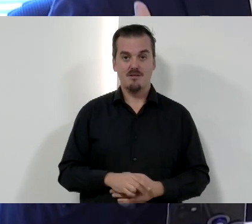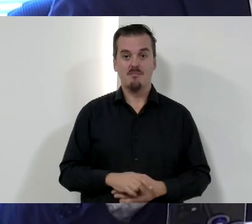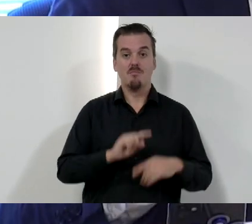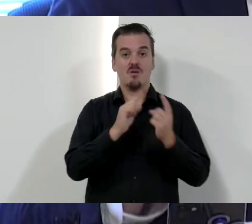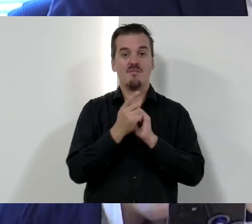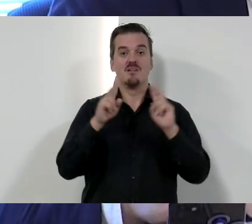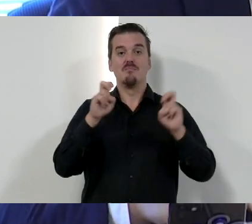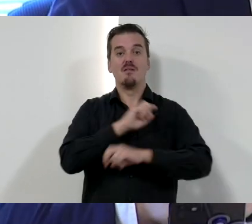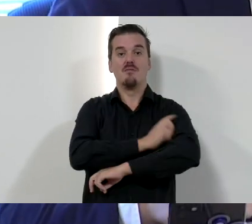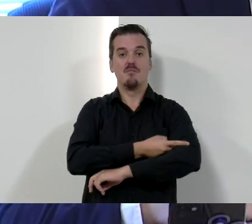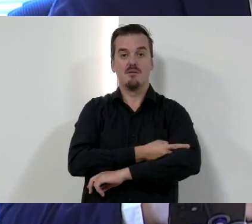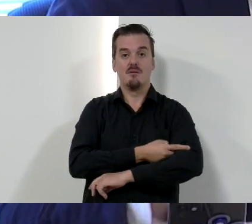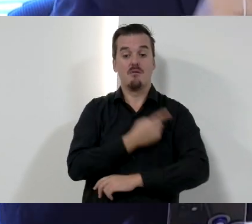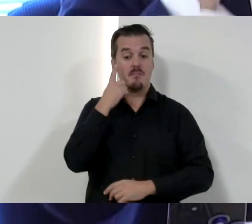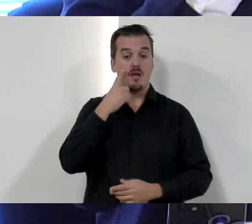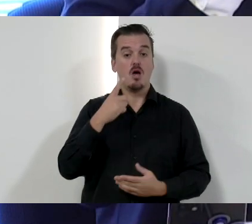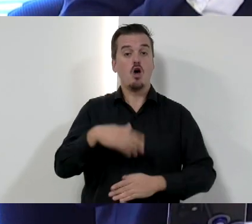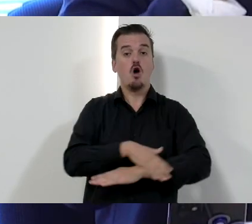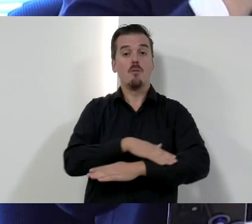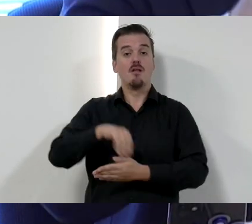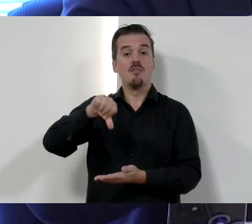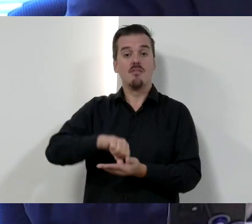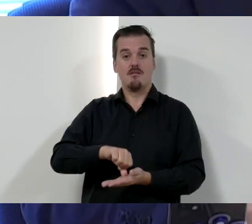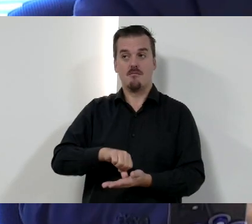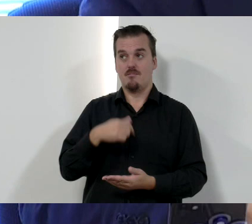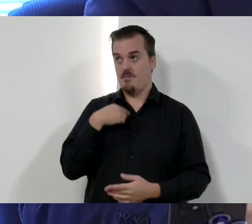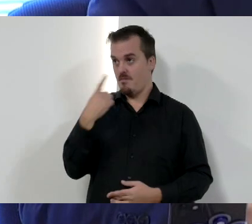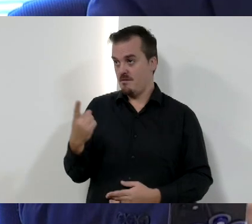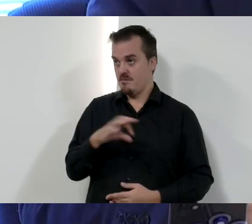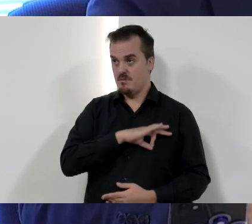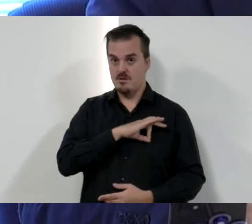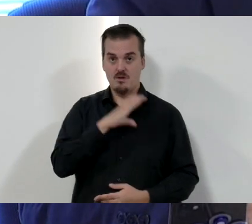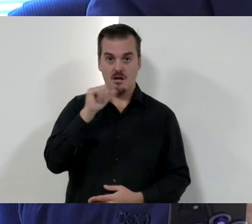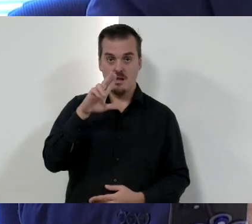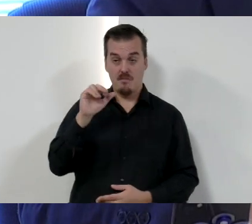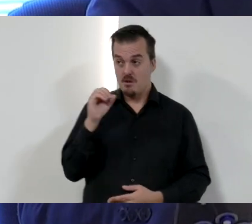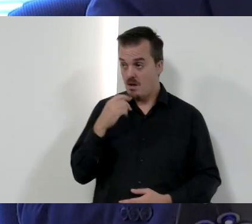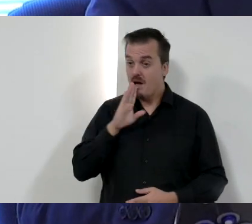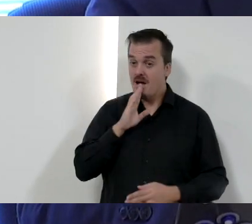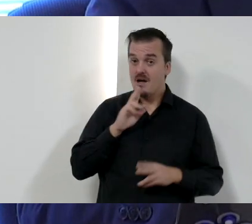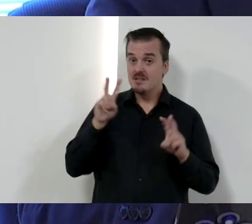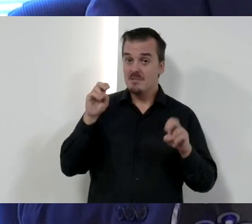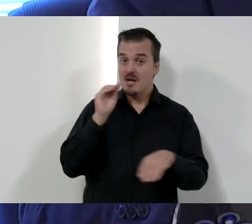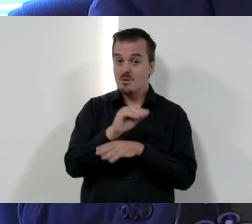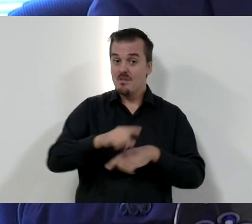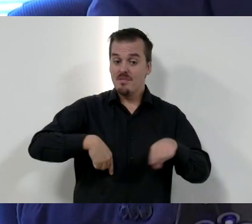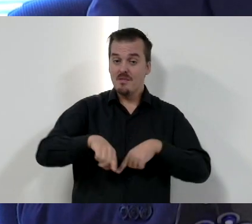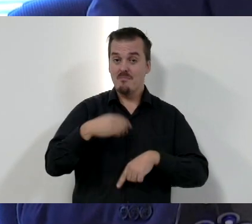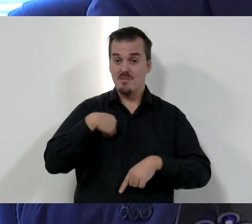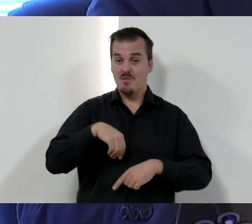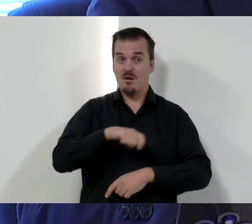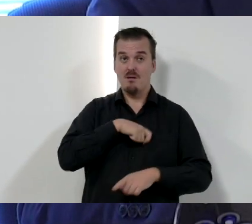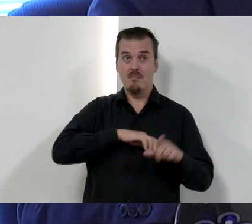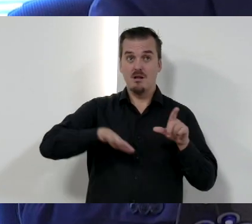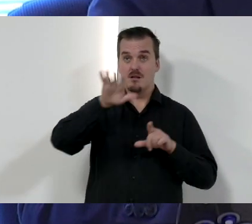tomando en cuenta las medidas del Gobierno central. Y le voy a decir una cosa, señor Clavero. Por ejemplo, las ayudas al transporte, las que da el Gobierno central y las que ustedes van a incluir en la